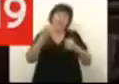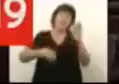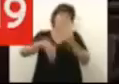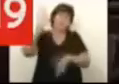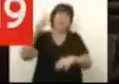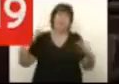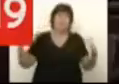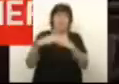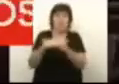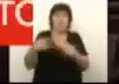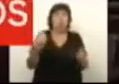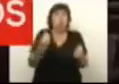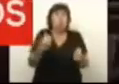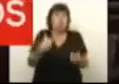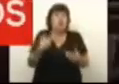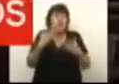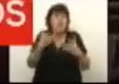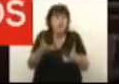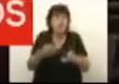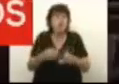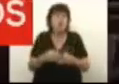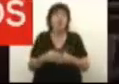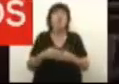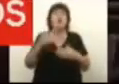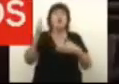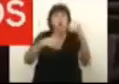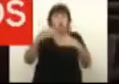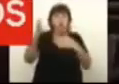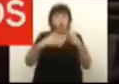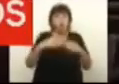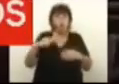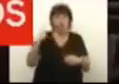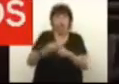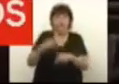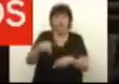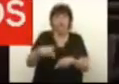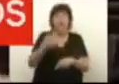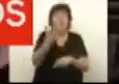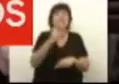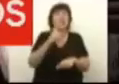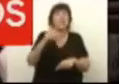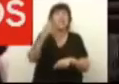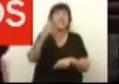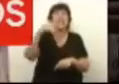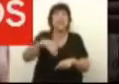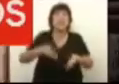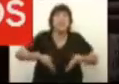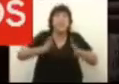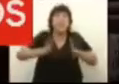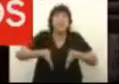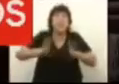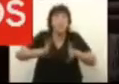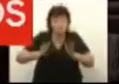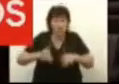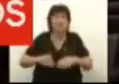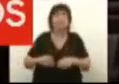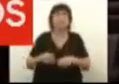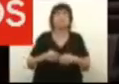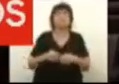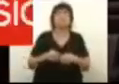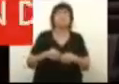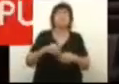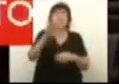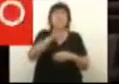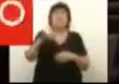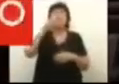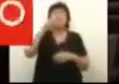de lo mismo, de que el gobierno de Mauricio Macri no pueda avanzar en todo caso con alguna de las medidas con las que está tomando.